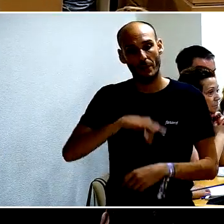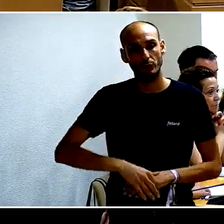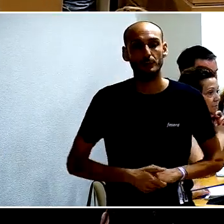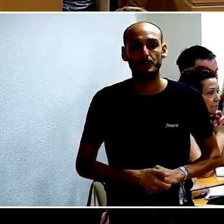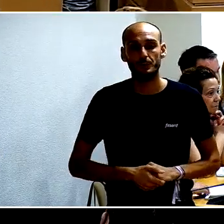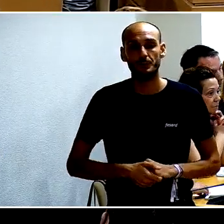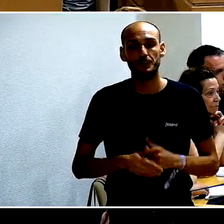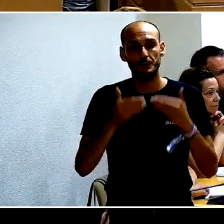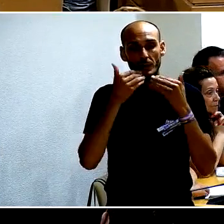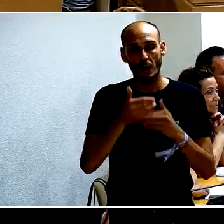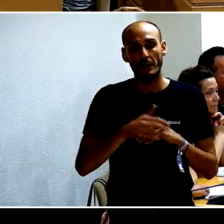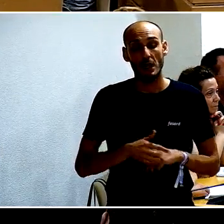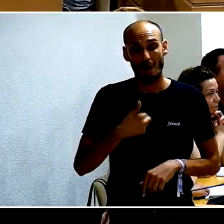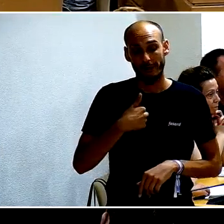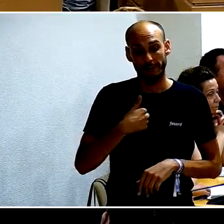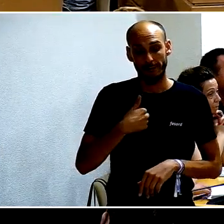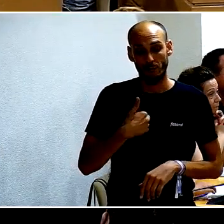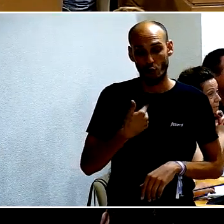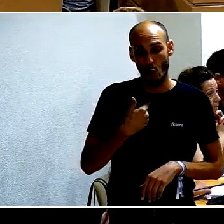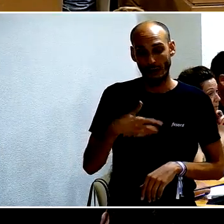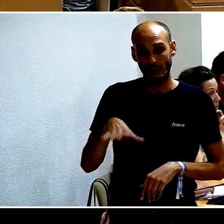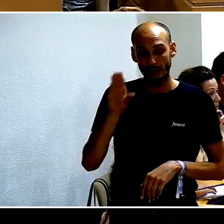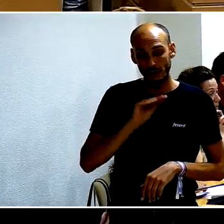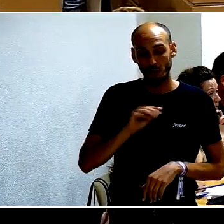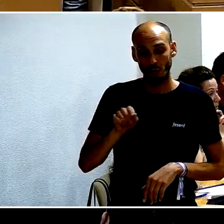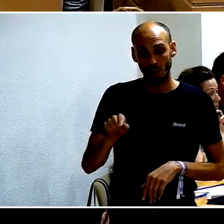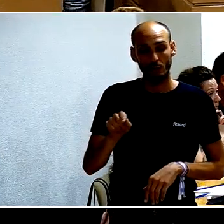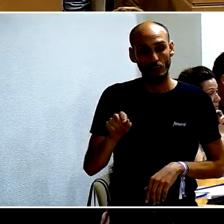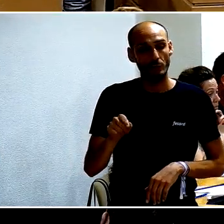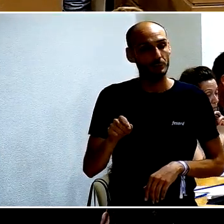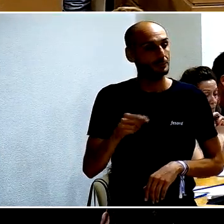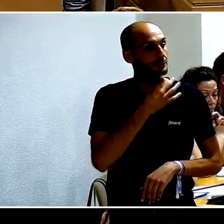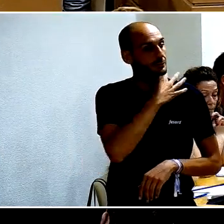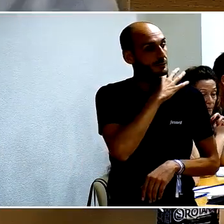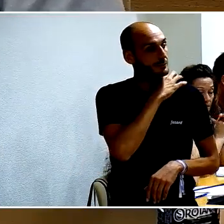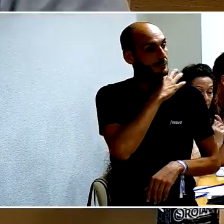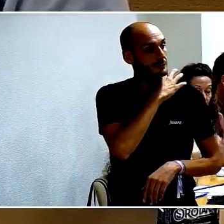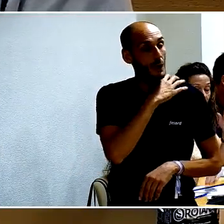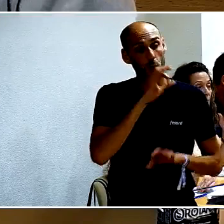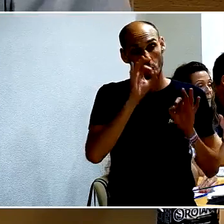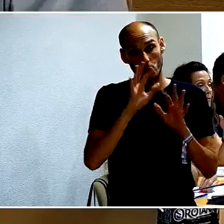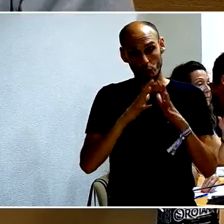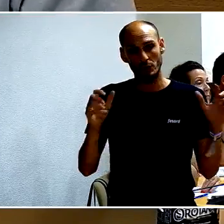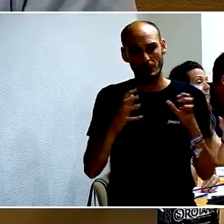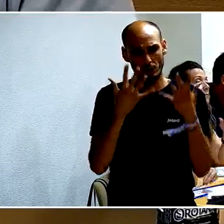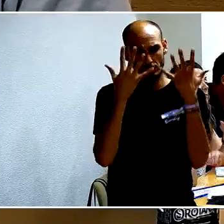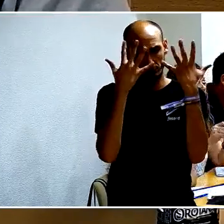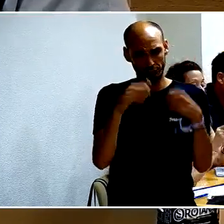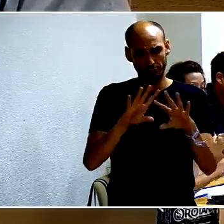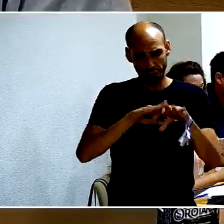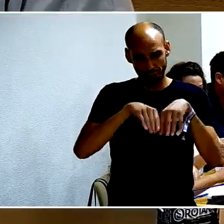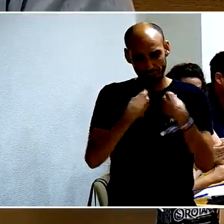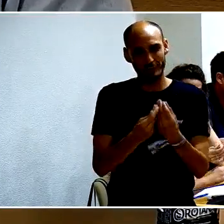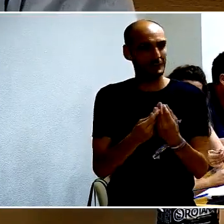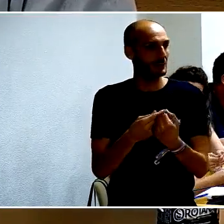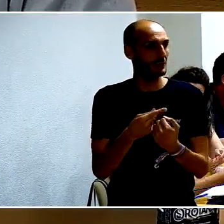Gracias. A ver, yo entiendo que usted lo que tiene que, y más en este pleno tan multitudinario, pues dar su